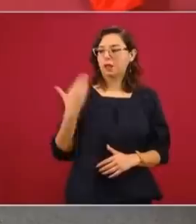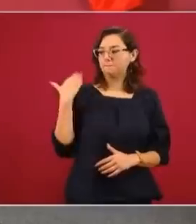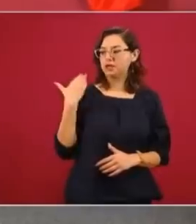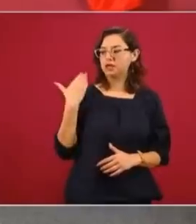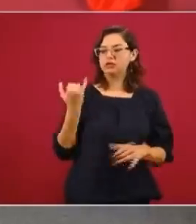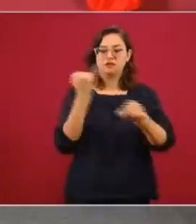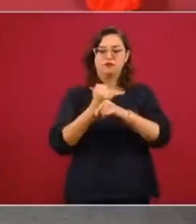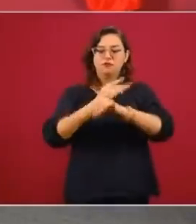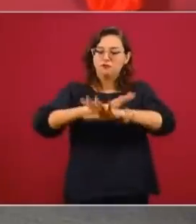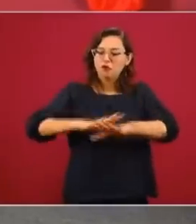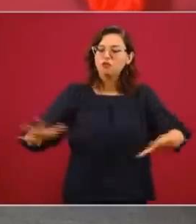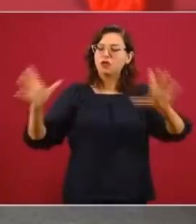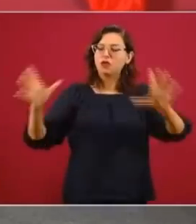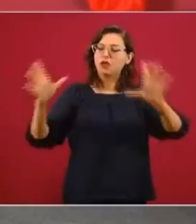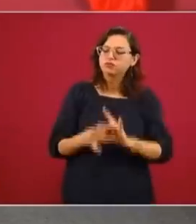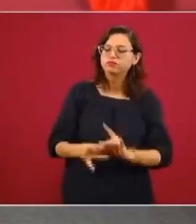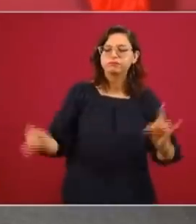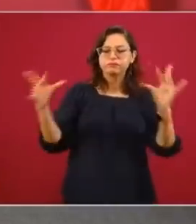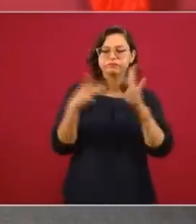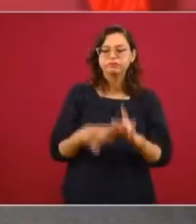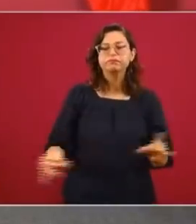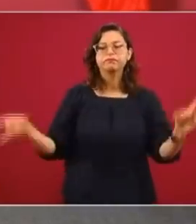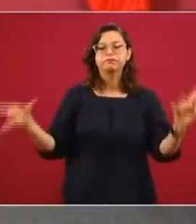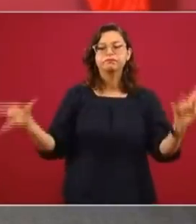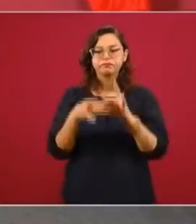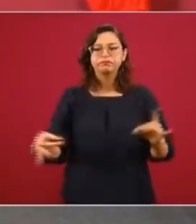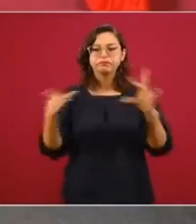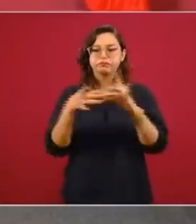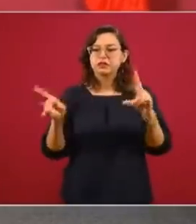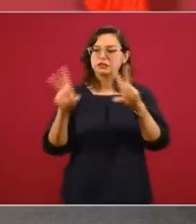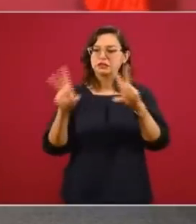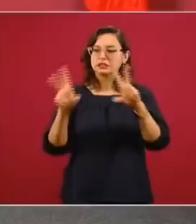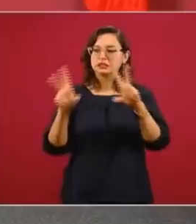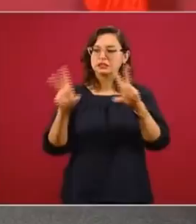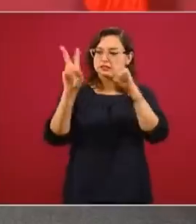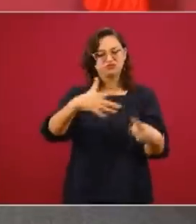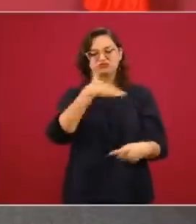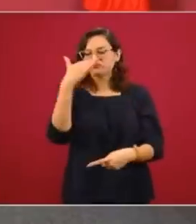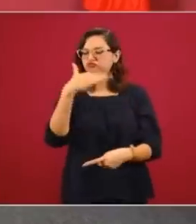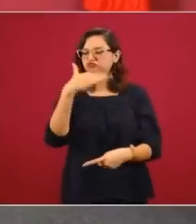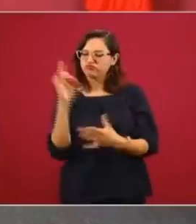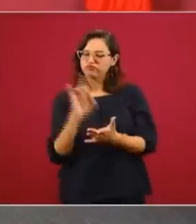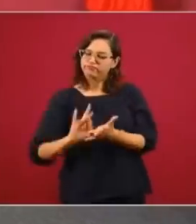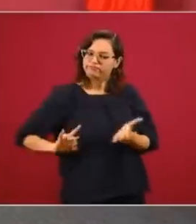dedicó casi todo el tiempo a hablar del combate a la corrupción.